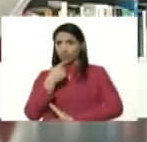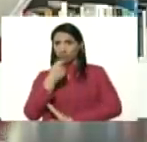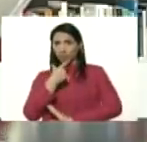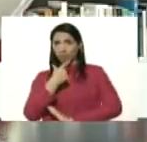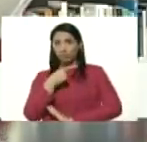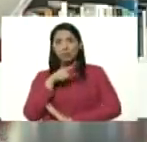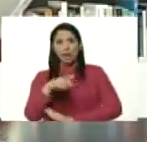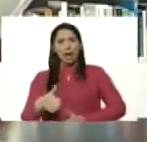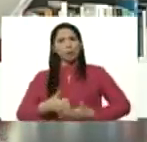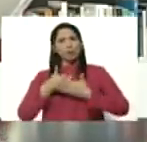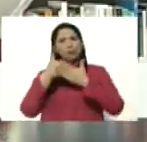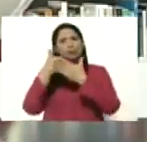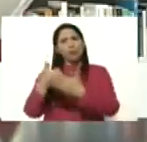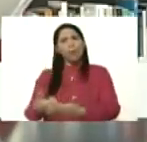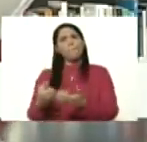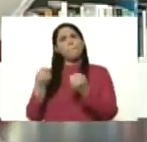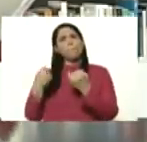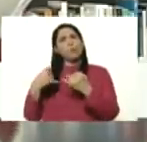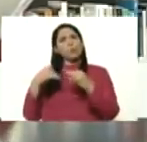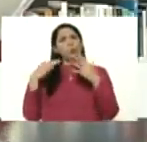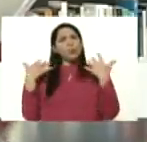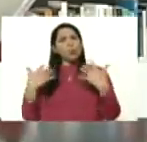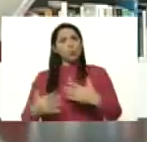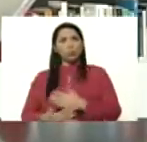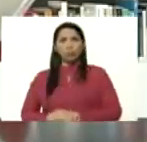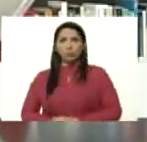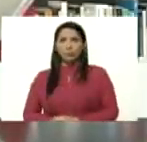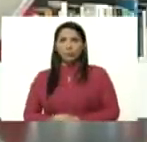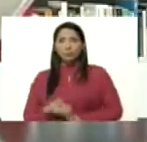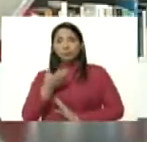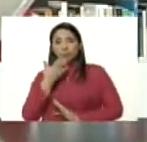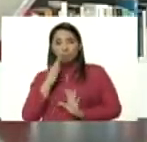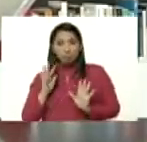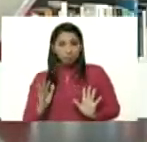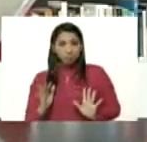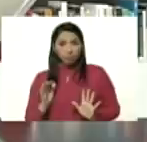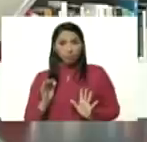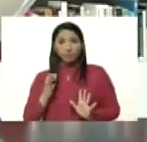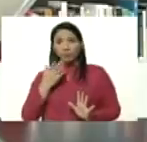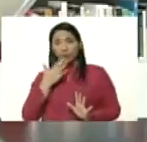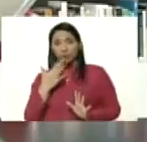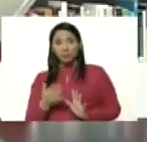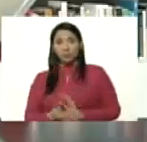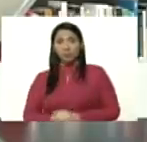Esto ha ayudado mucho en el sentido de que se le cae temprano,